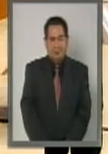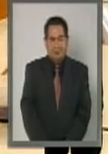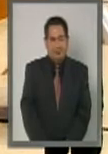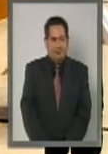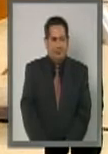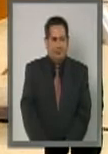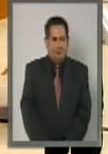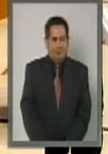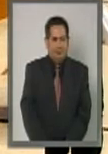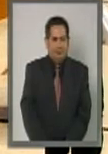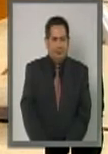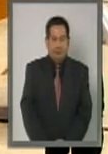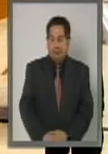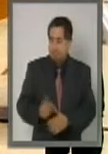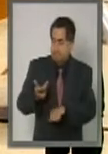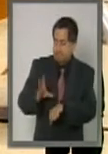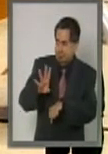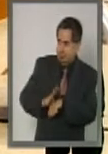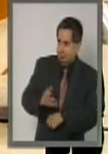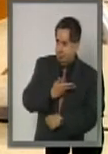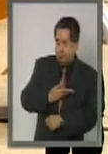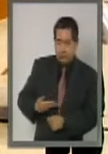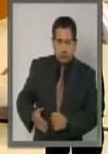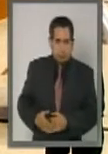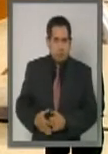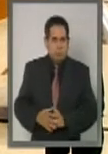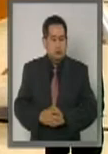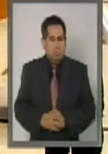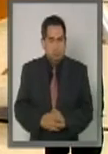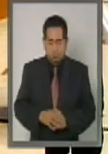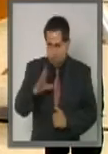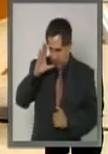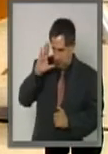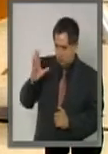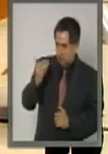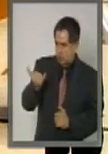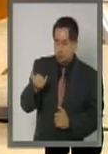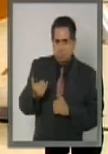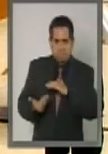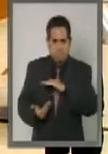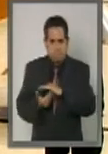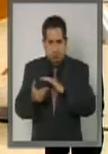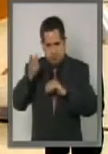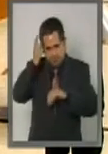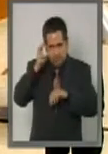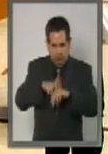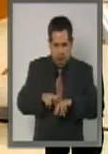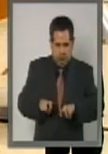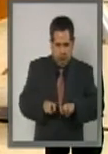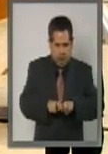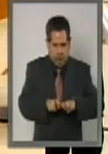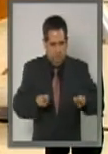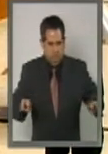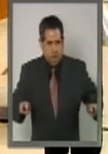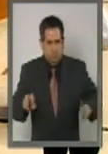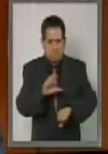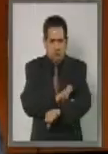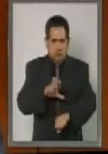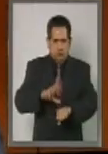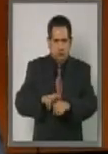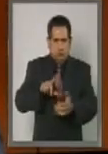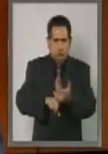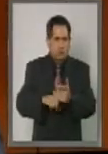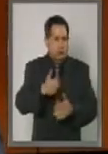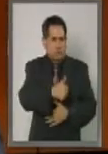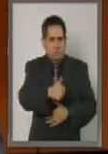Con su venia, señor presidente, saludo a usted y a los integrantes de la mesa directiva, a los coordinadores parlamentarios y